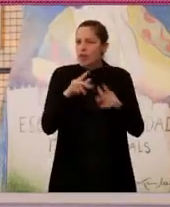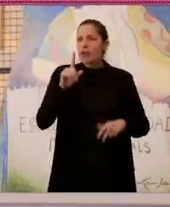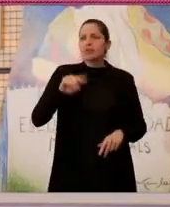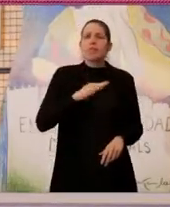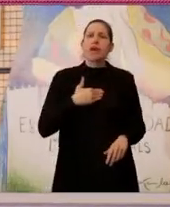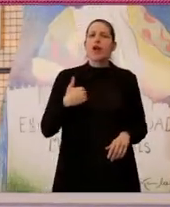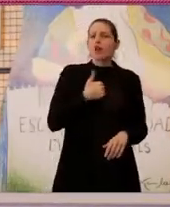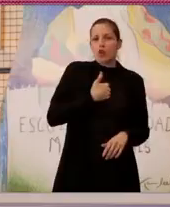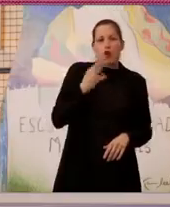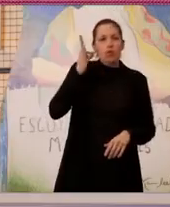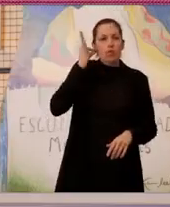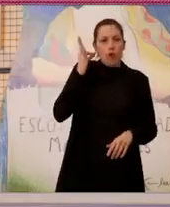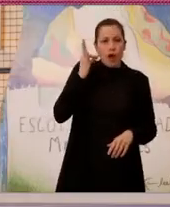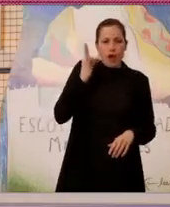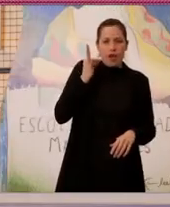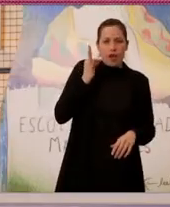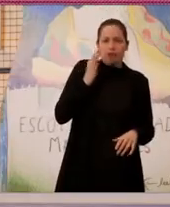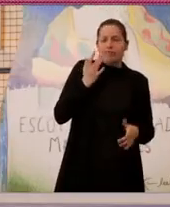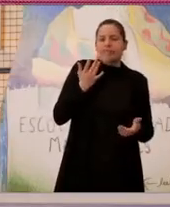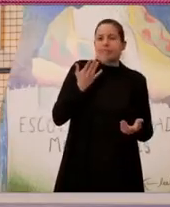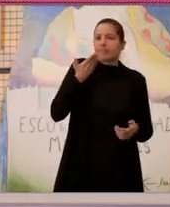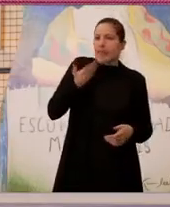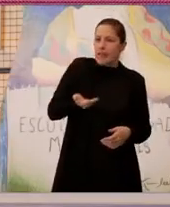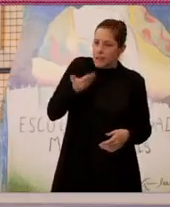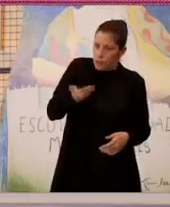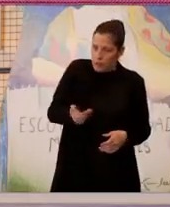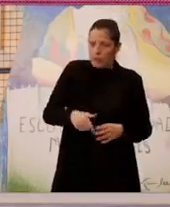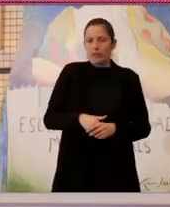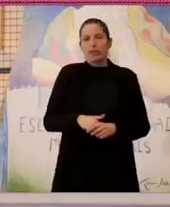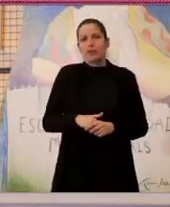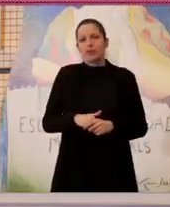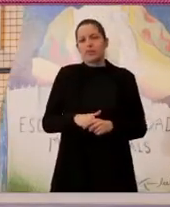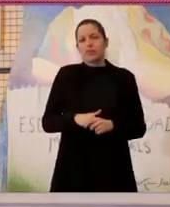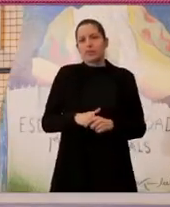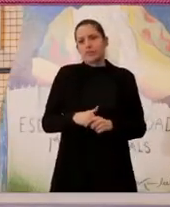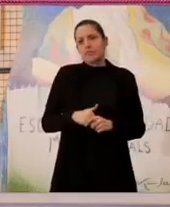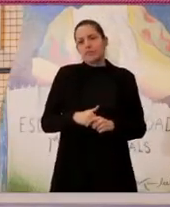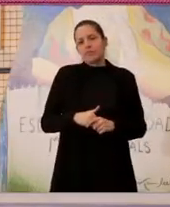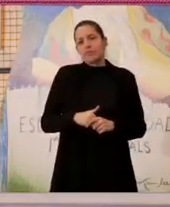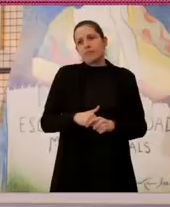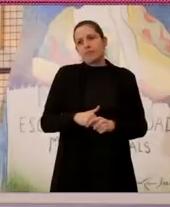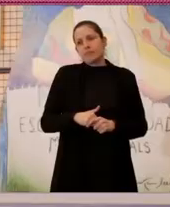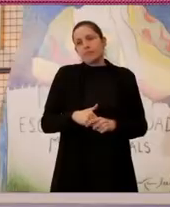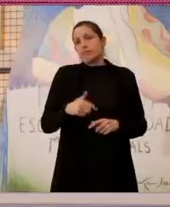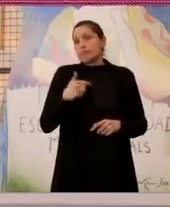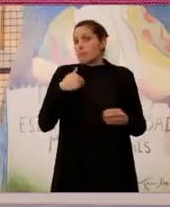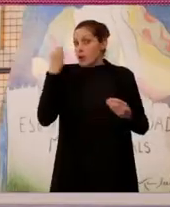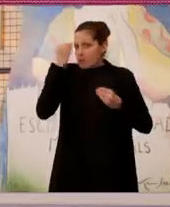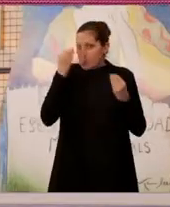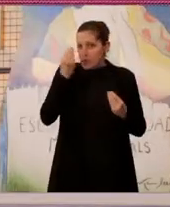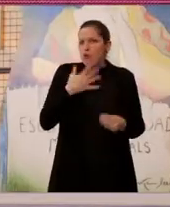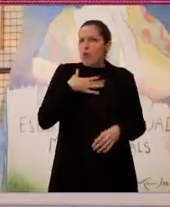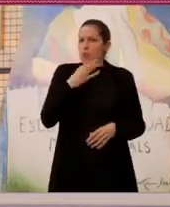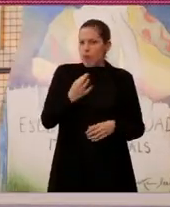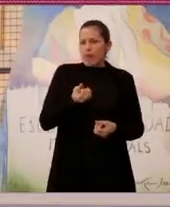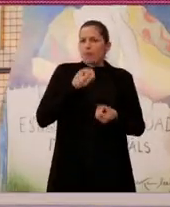todo eso yo creo que mucho más importante del que de lo que en realidad hemos dicho aquí que se podría decir mucho más